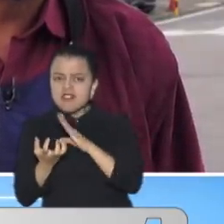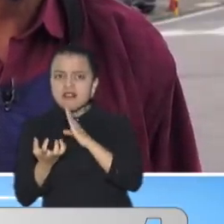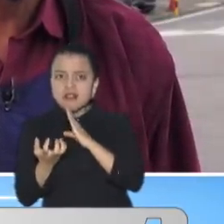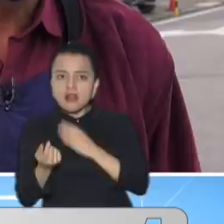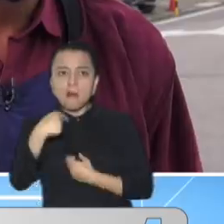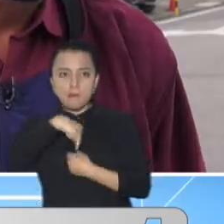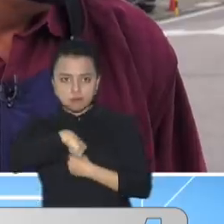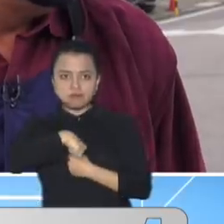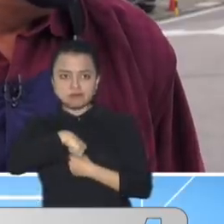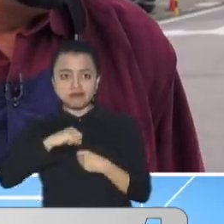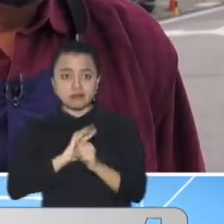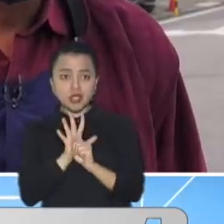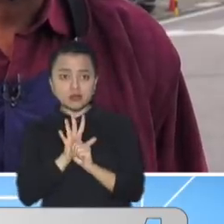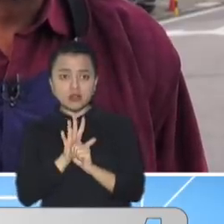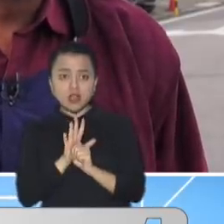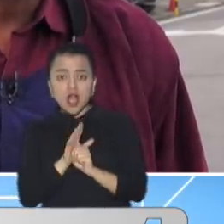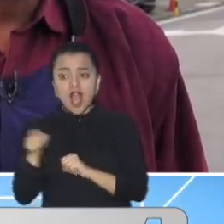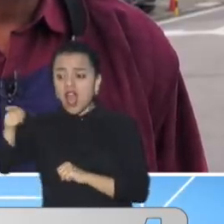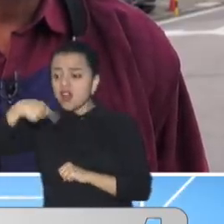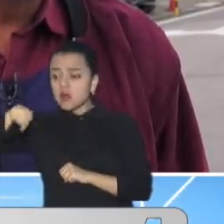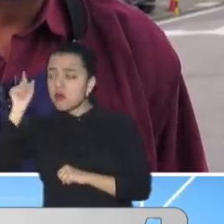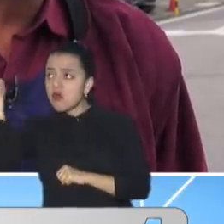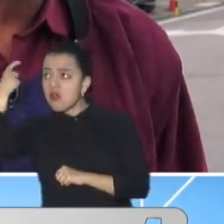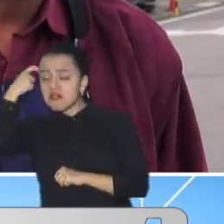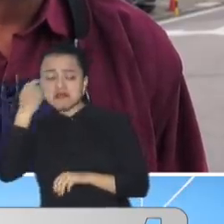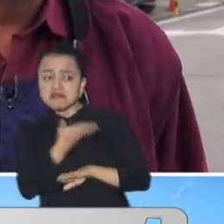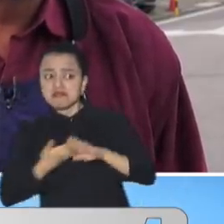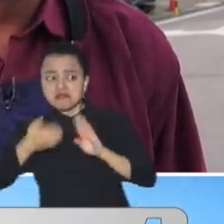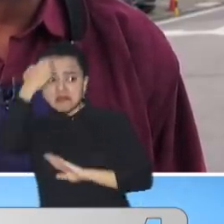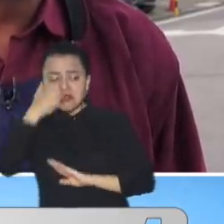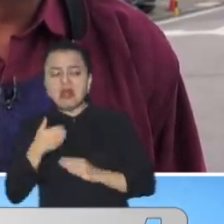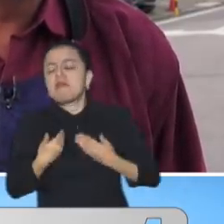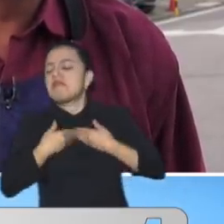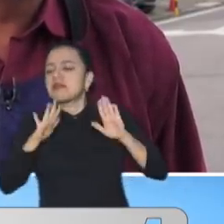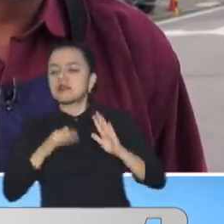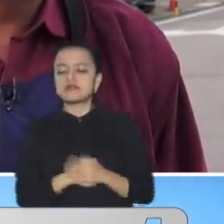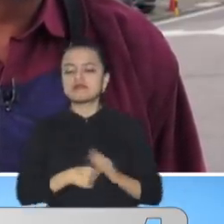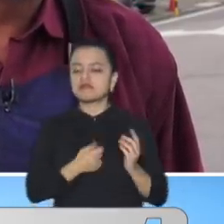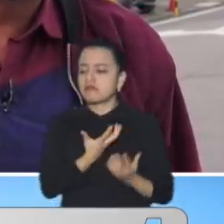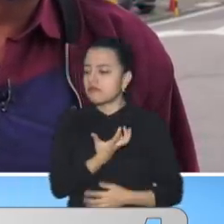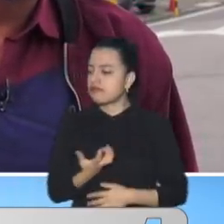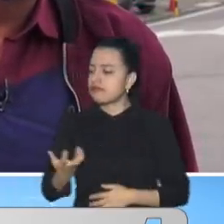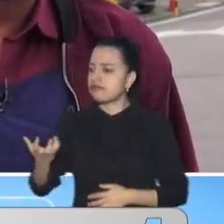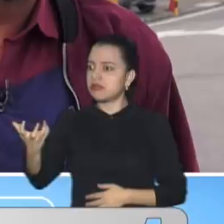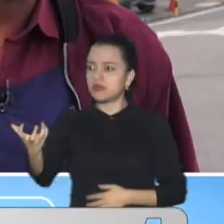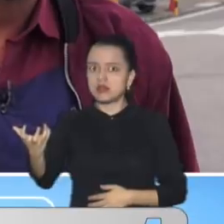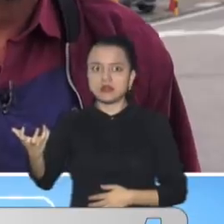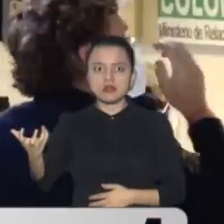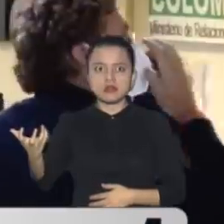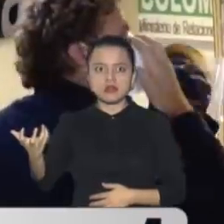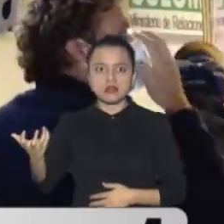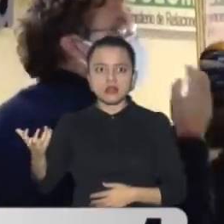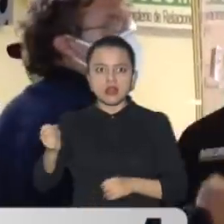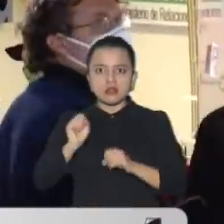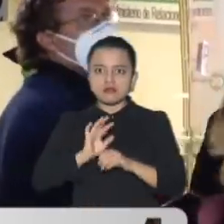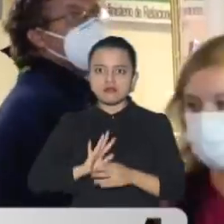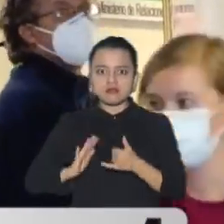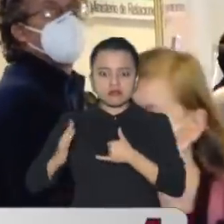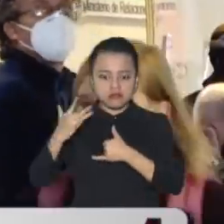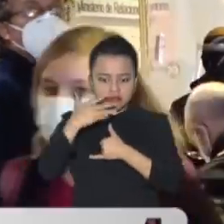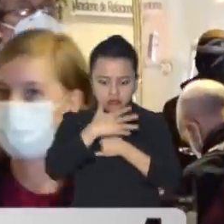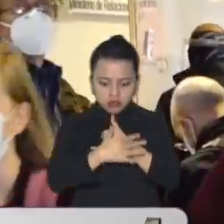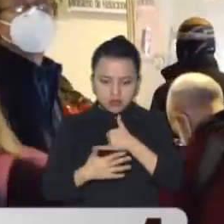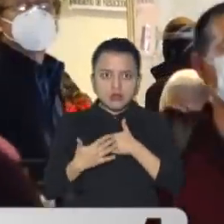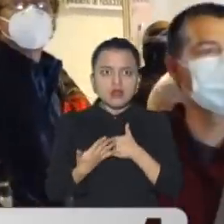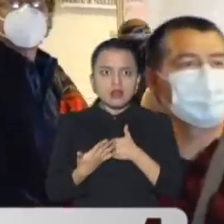PCR. Esto no es un problema nuevo, esto es un problema que se viene presentando de tiempo atrás. No se están aplicando